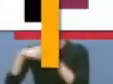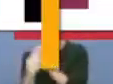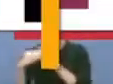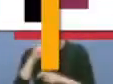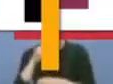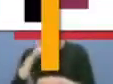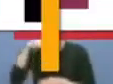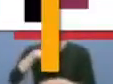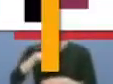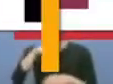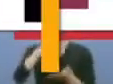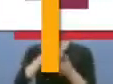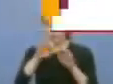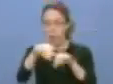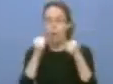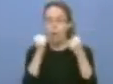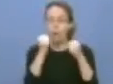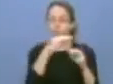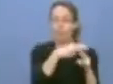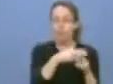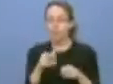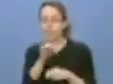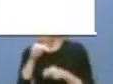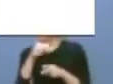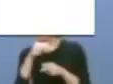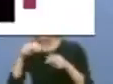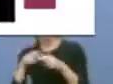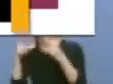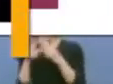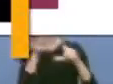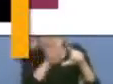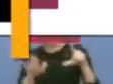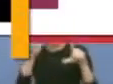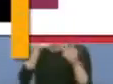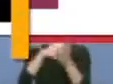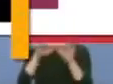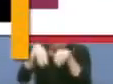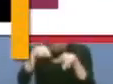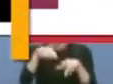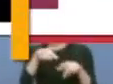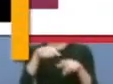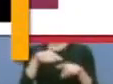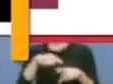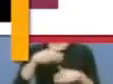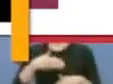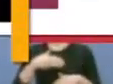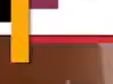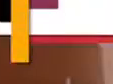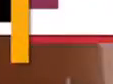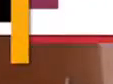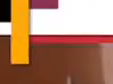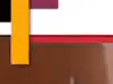comunidad las fuerzas políticas y sociales de nuestra región han estado a la altura del legado de los españoles